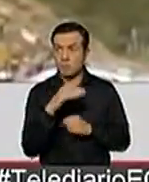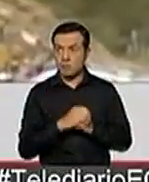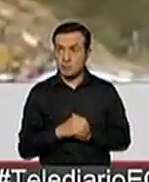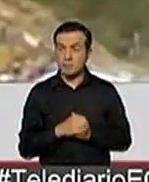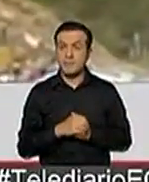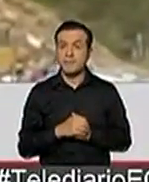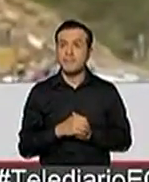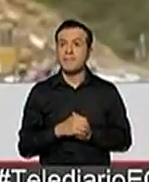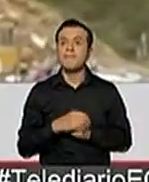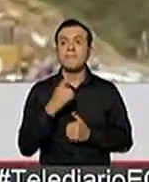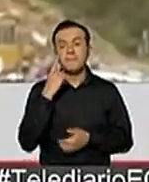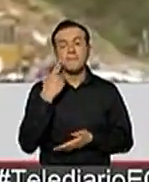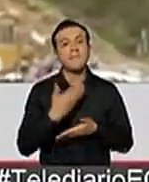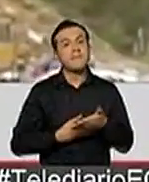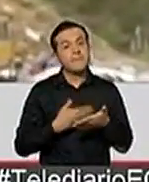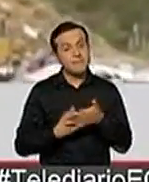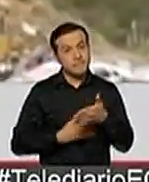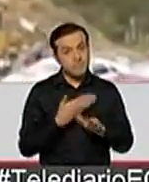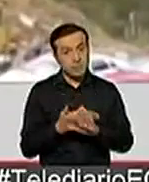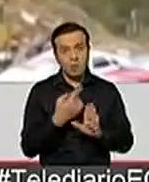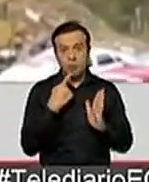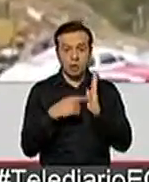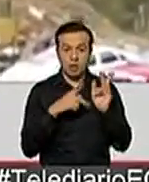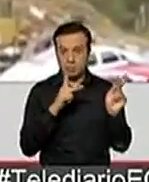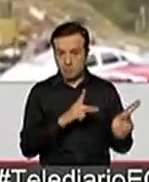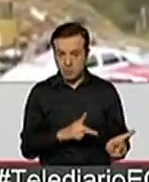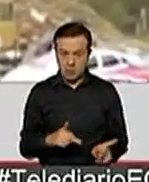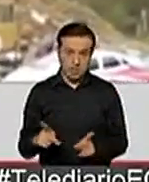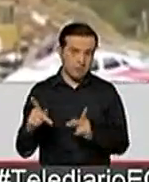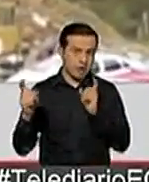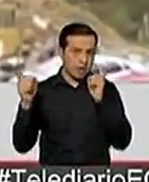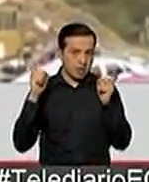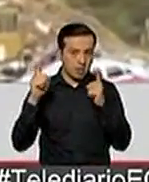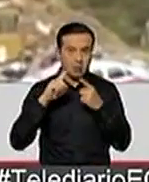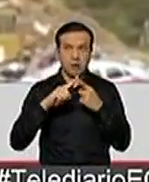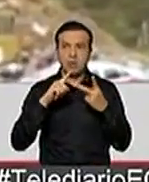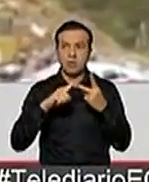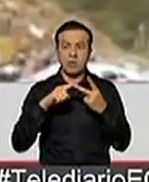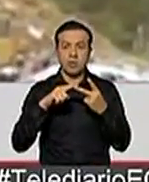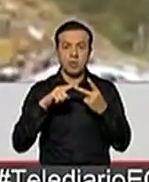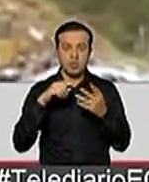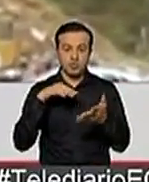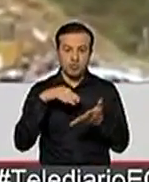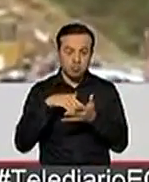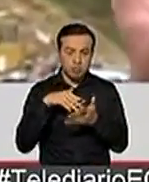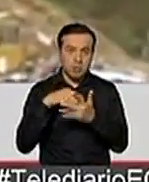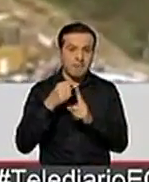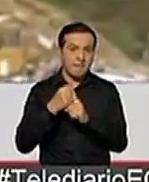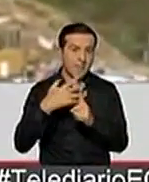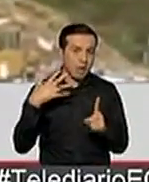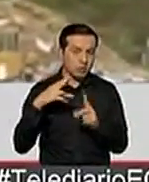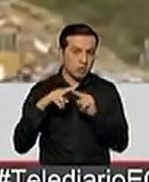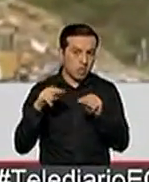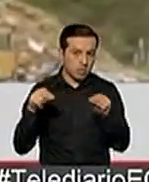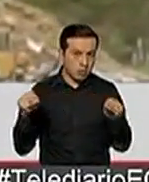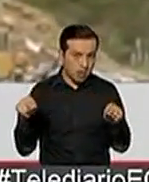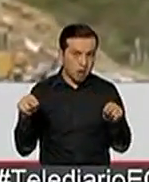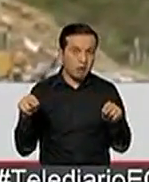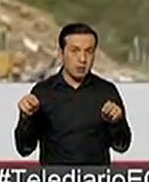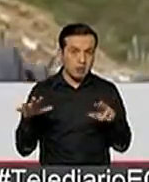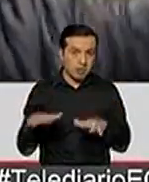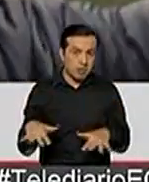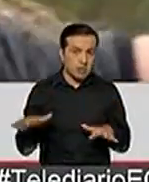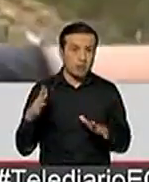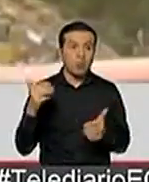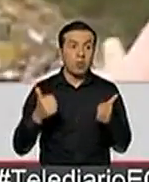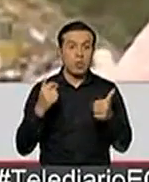se presenten ya documentos, como es el plan de manejo, el estudio de impacto ambiental, para determinar qué actividades